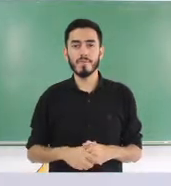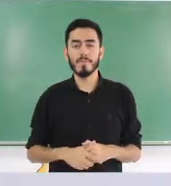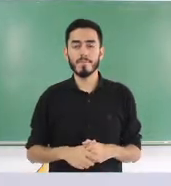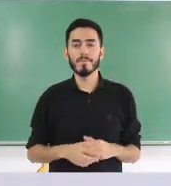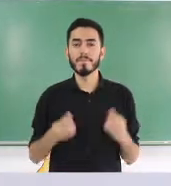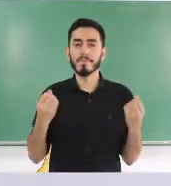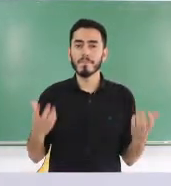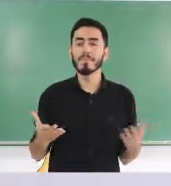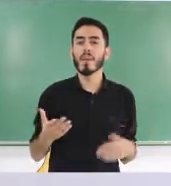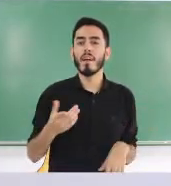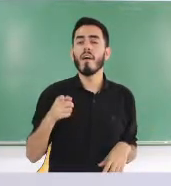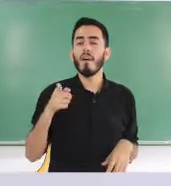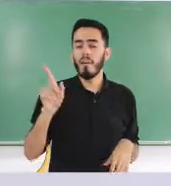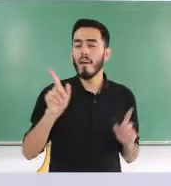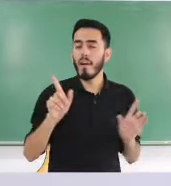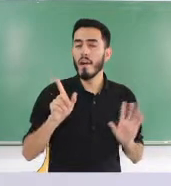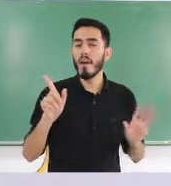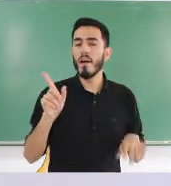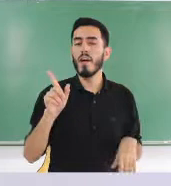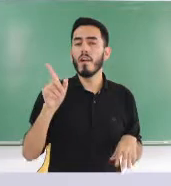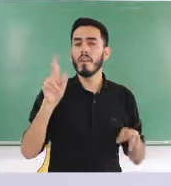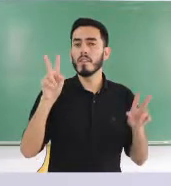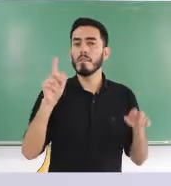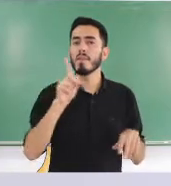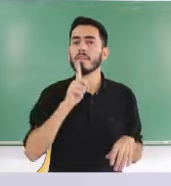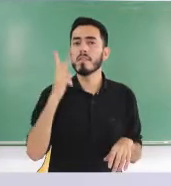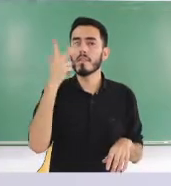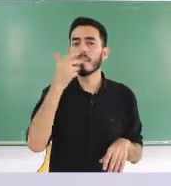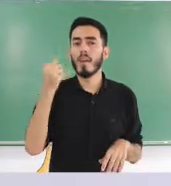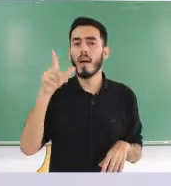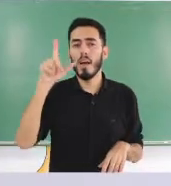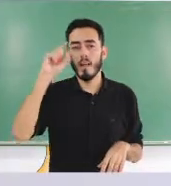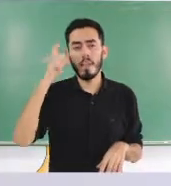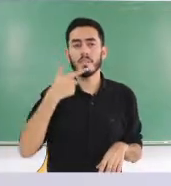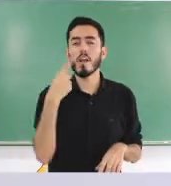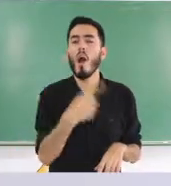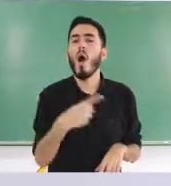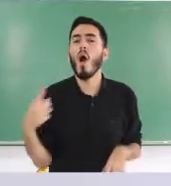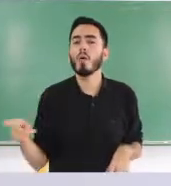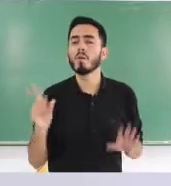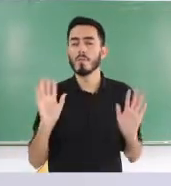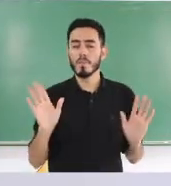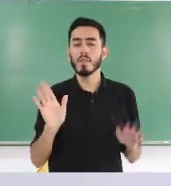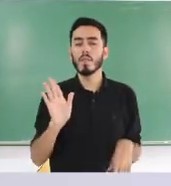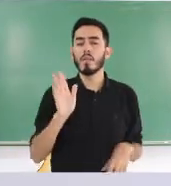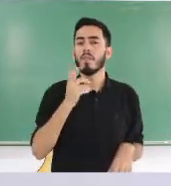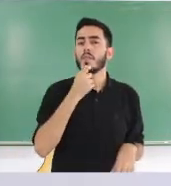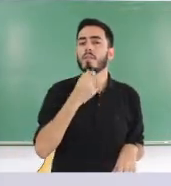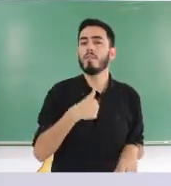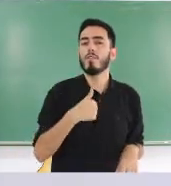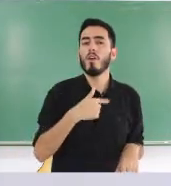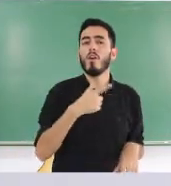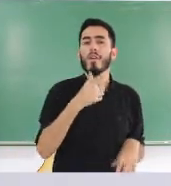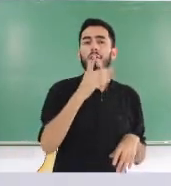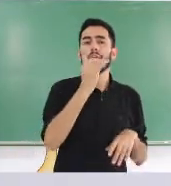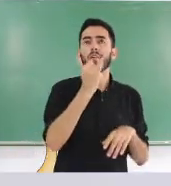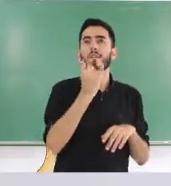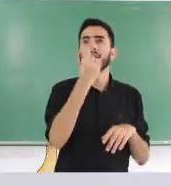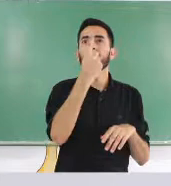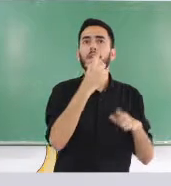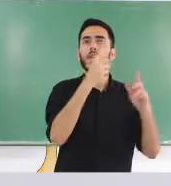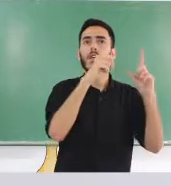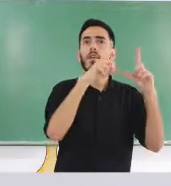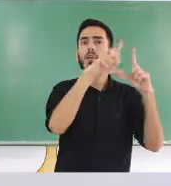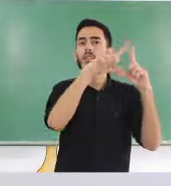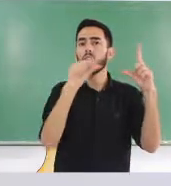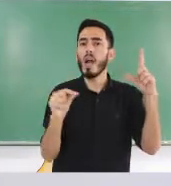Bien, algunas consecuencias del teorema de Tales. Si trazamos alguna recta paralela a uno de los lados de un